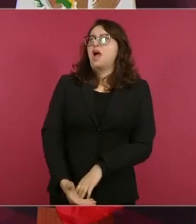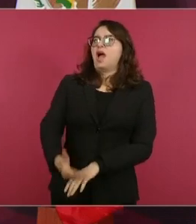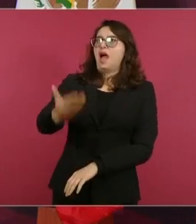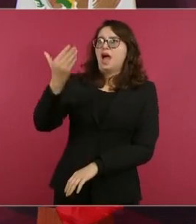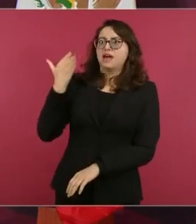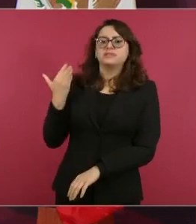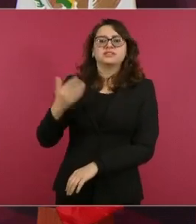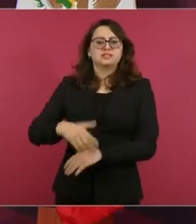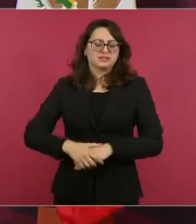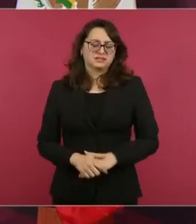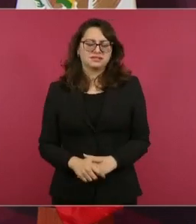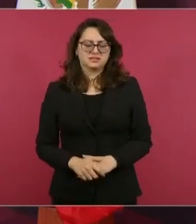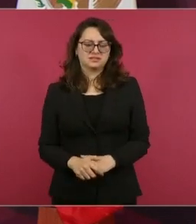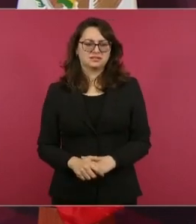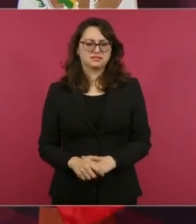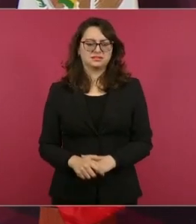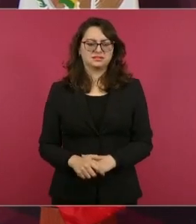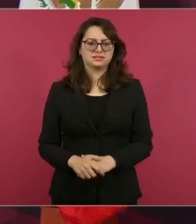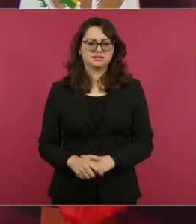20 años.